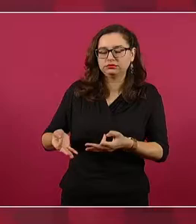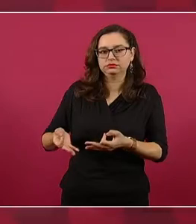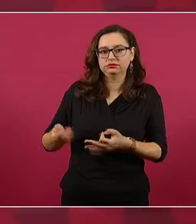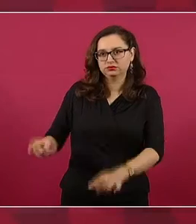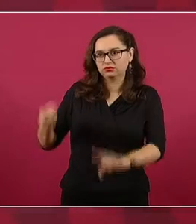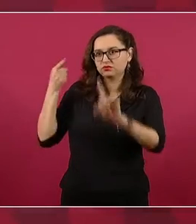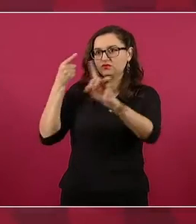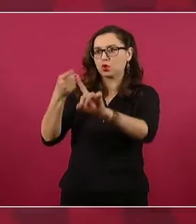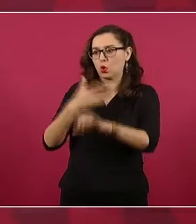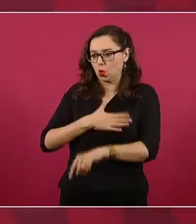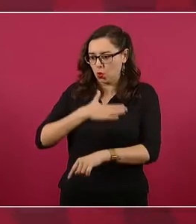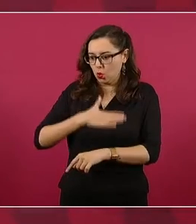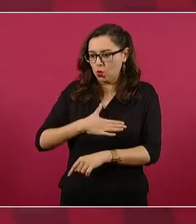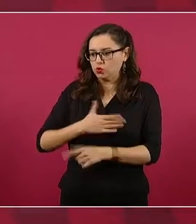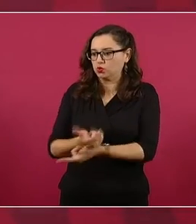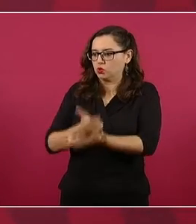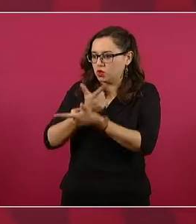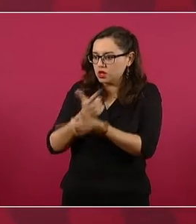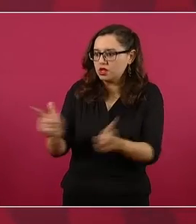libertad,